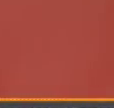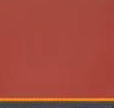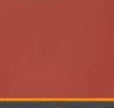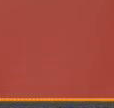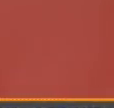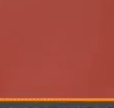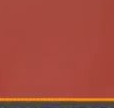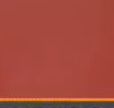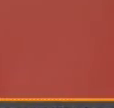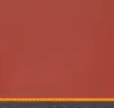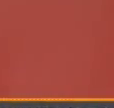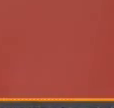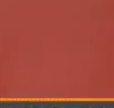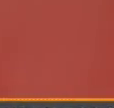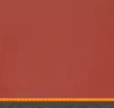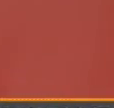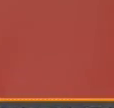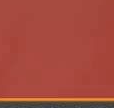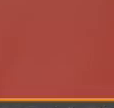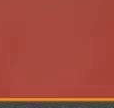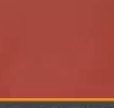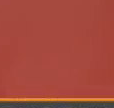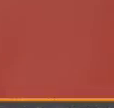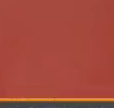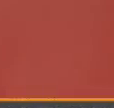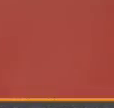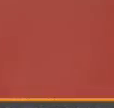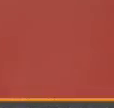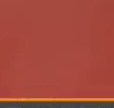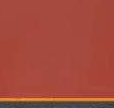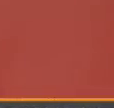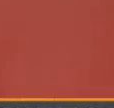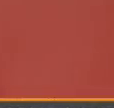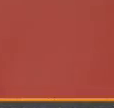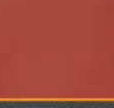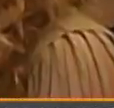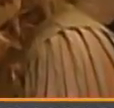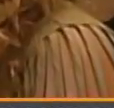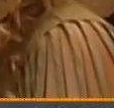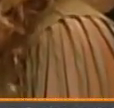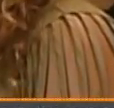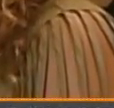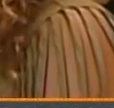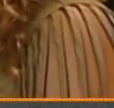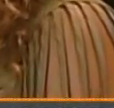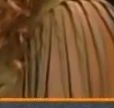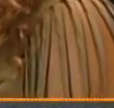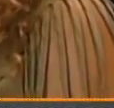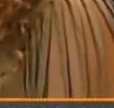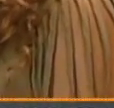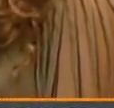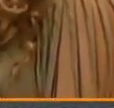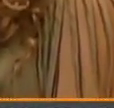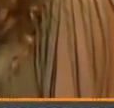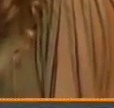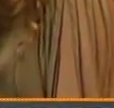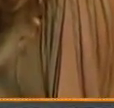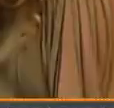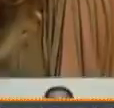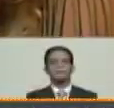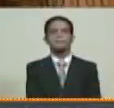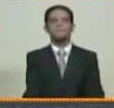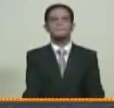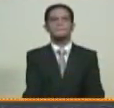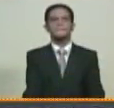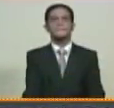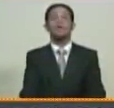completo de 1.5 gramos puede como cuando la gente una batería de comprar un tintico usted puede comprar un décimo de el lingote de